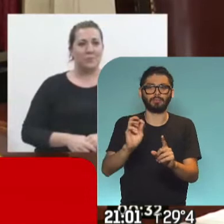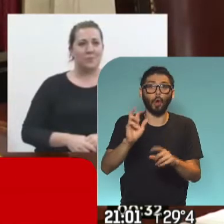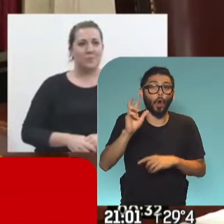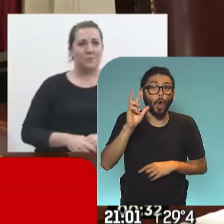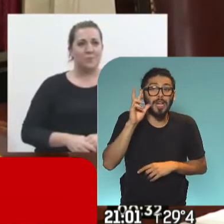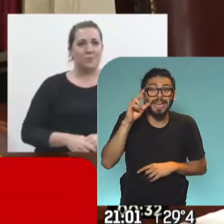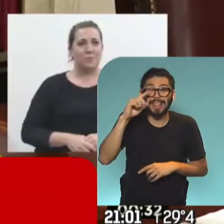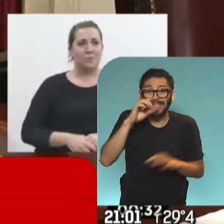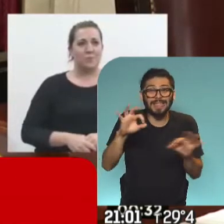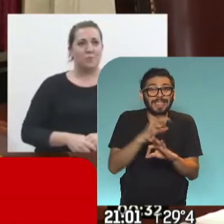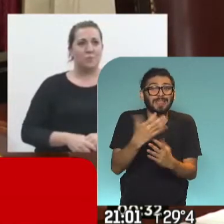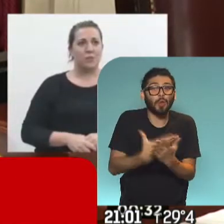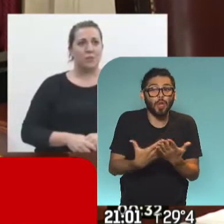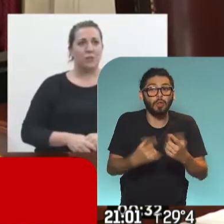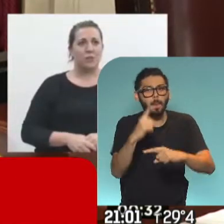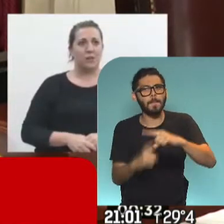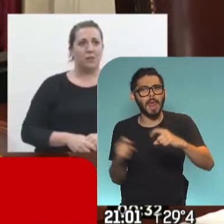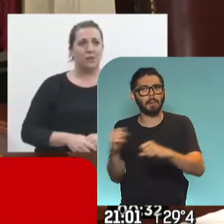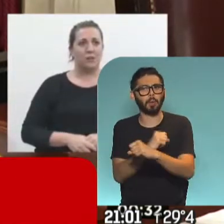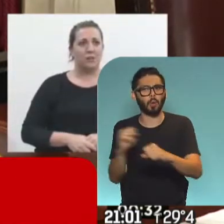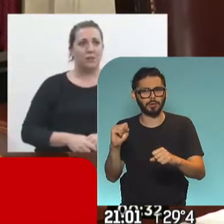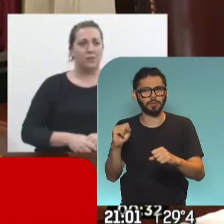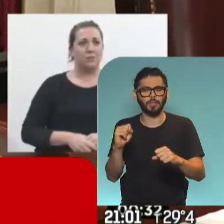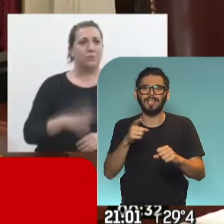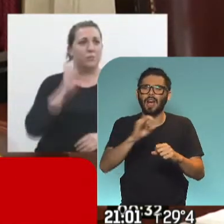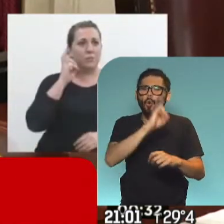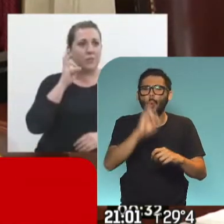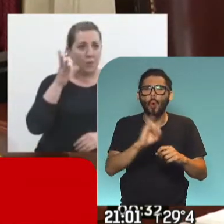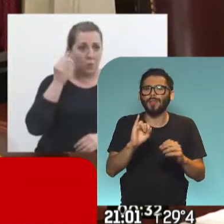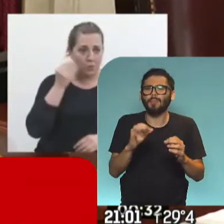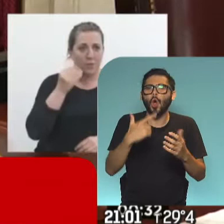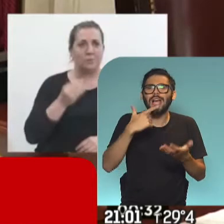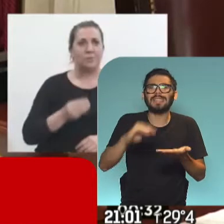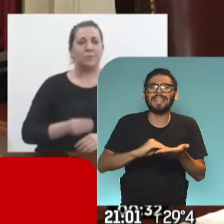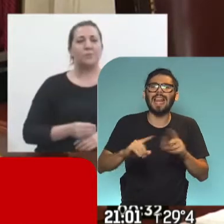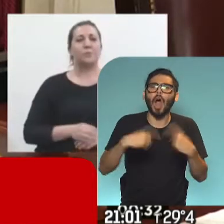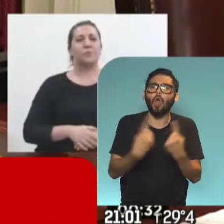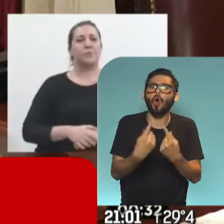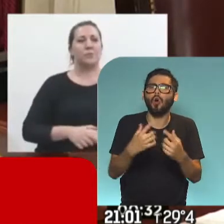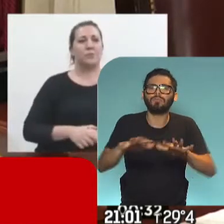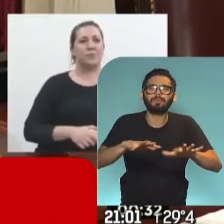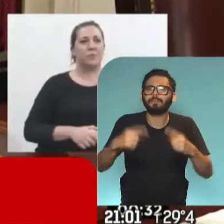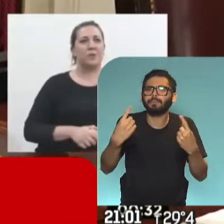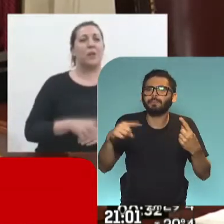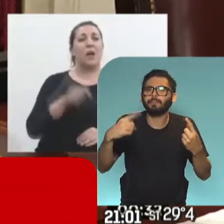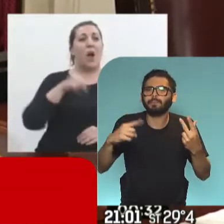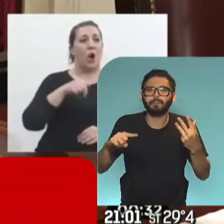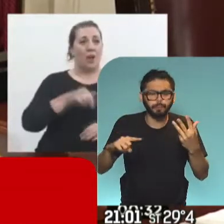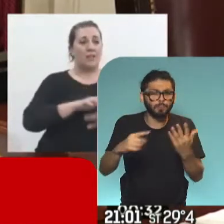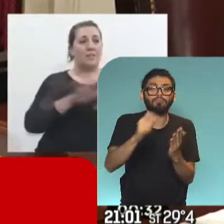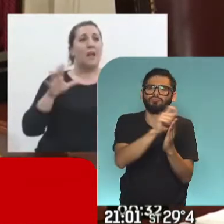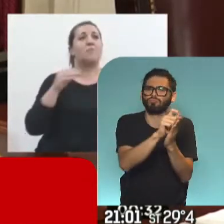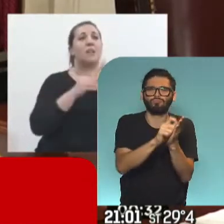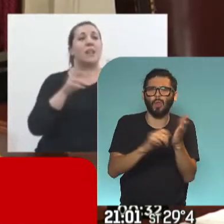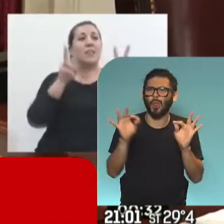87 proyectos, te decía. Así que, bueno, ella cuenta cómo fue toda la actividad del Senado en estas circunstancias excepcionales. Después,